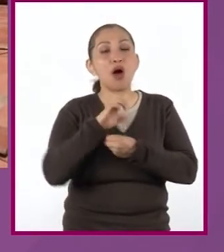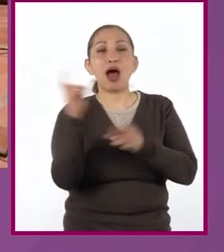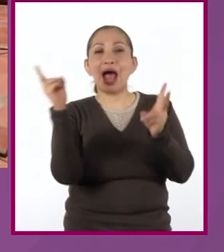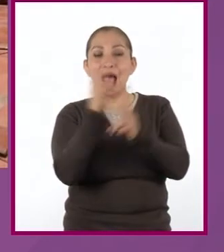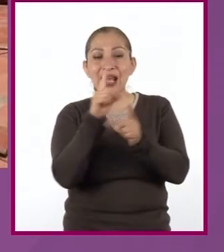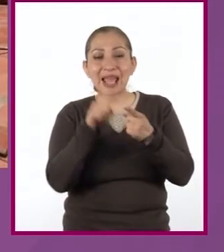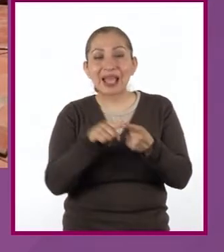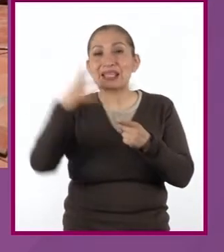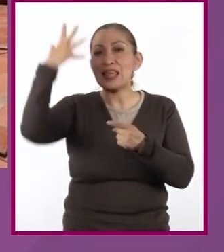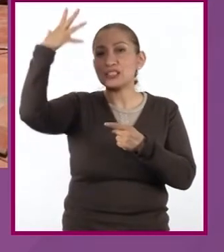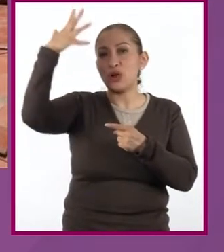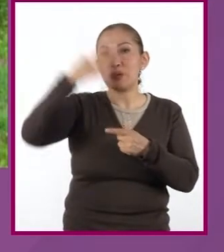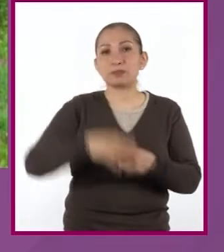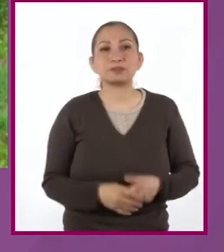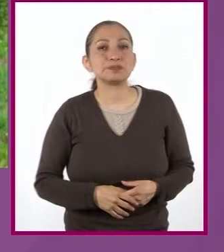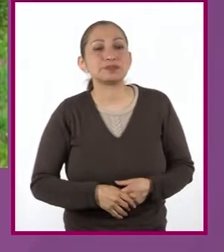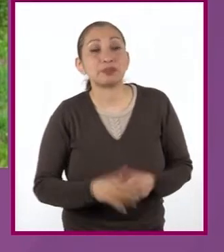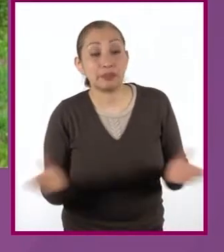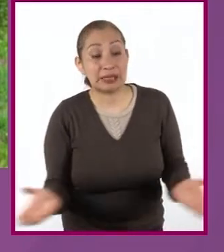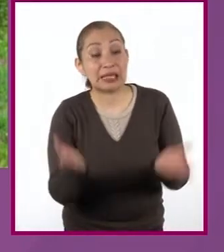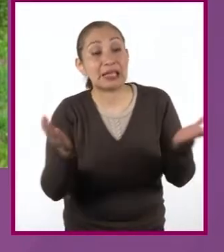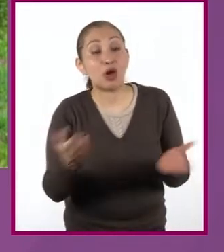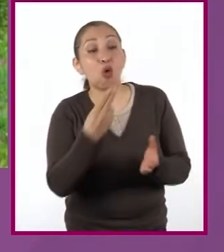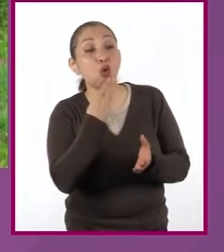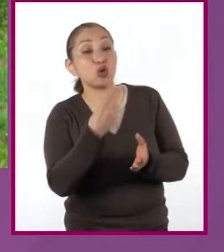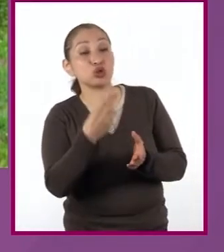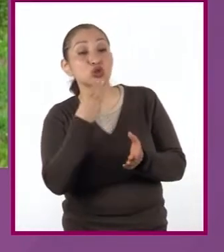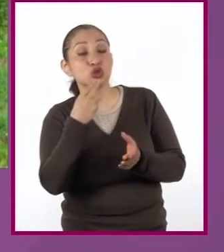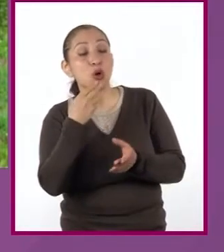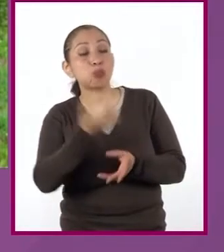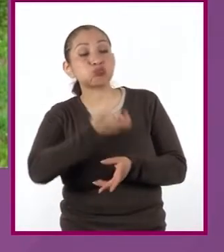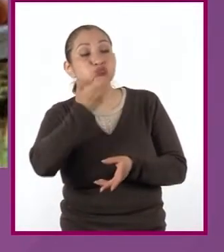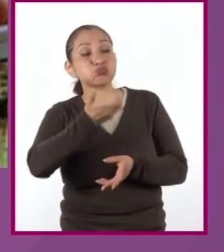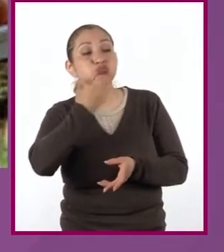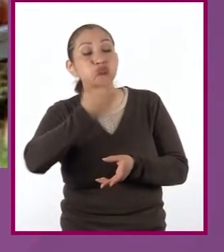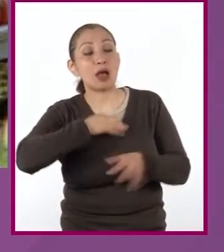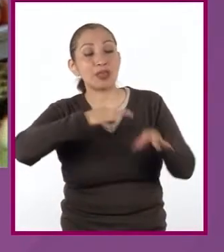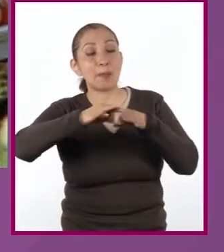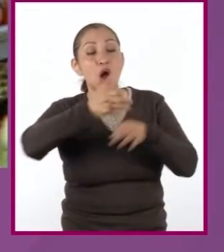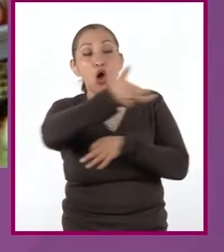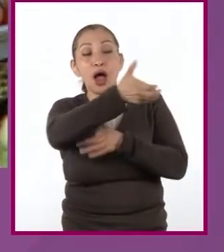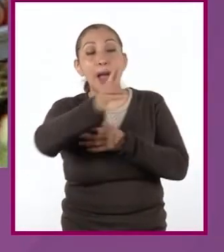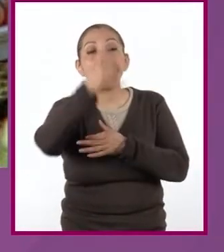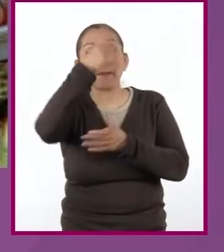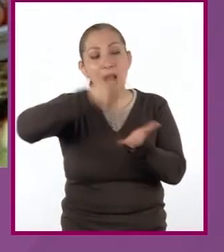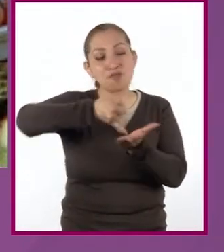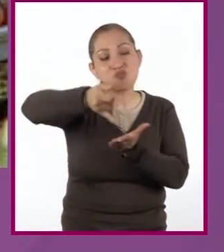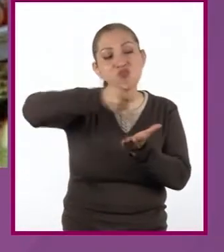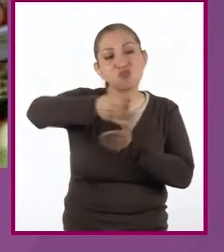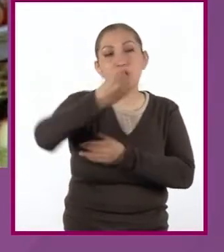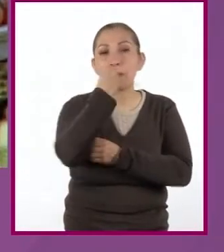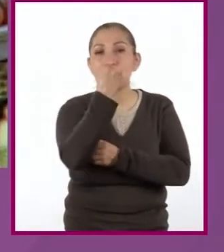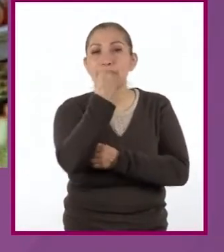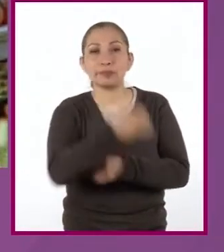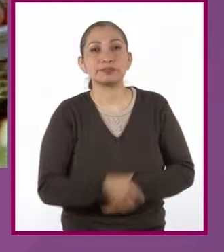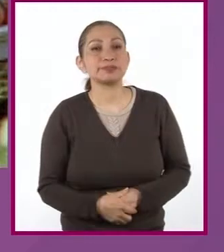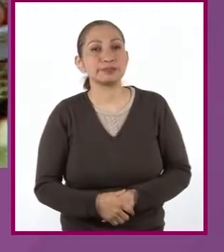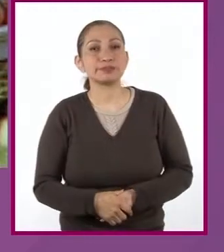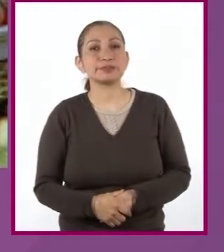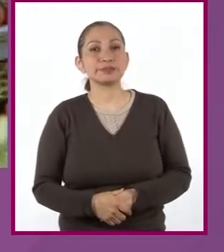eólica y la solar. E impulsar el uso de prácticas agroecológicas para cultivar los alimentos.